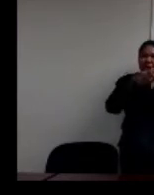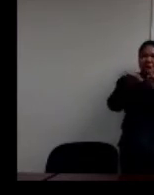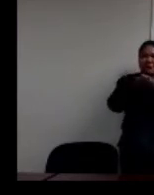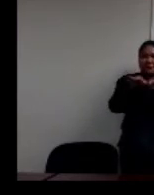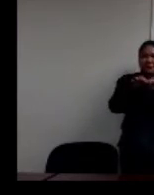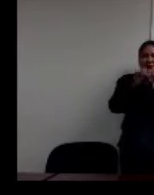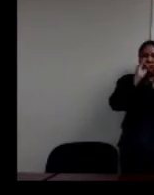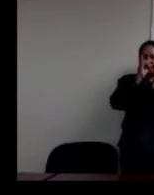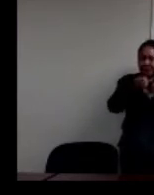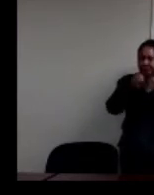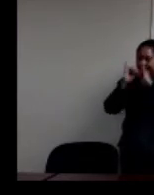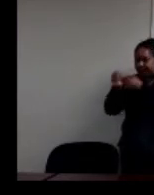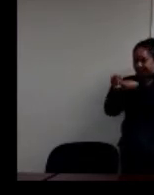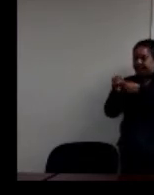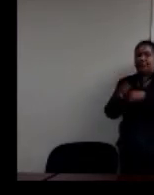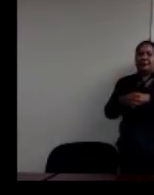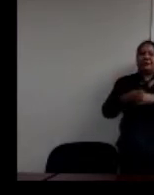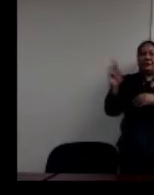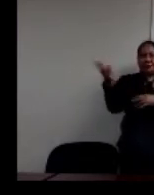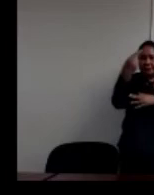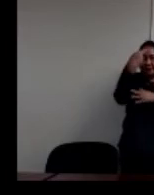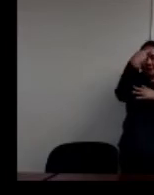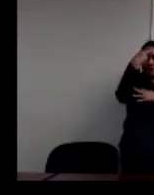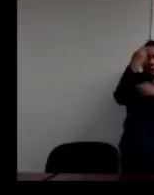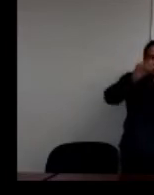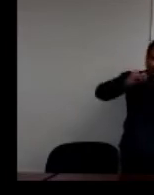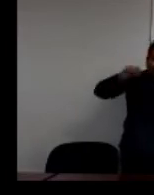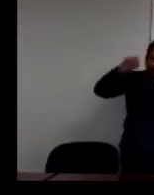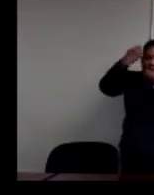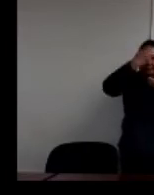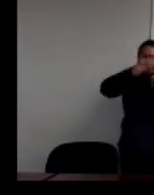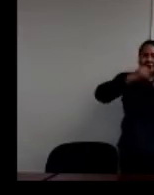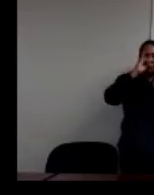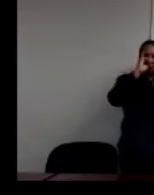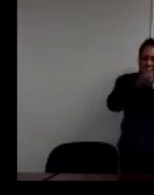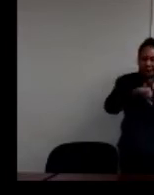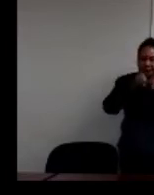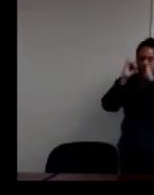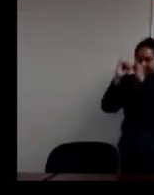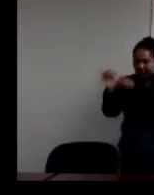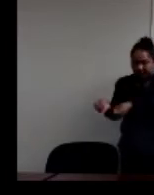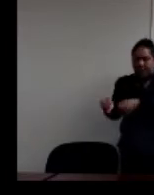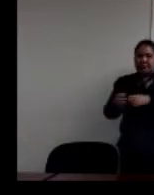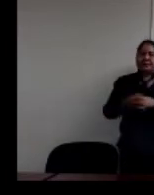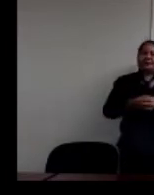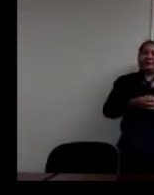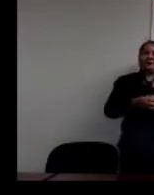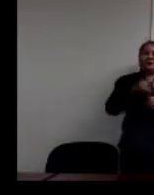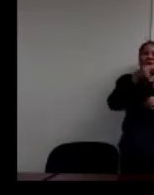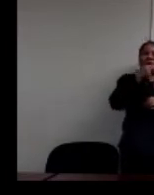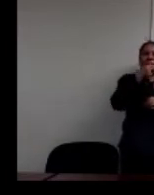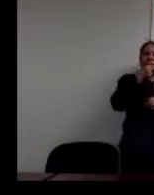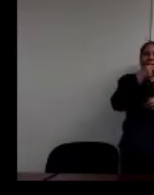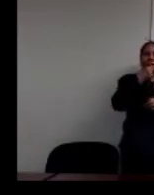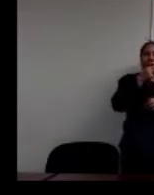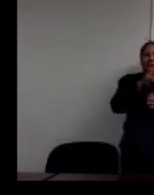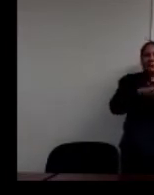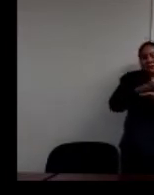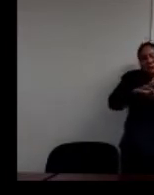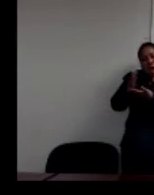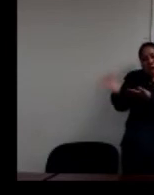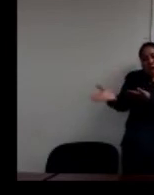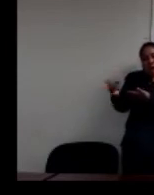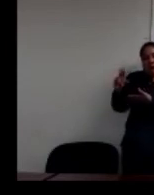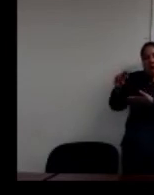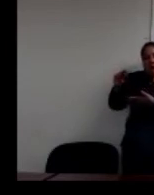manera individual. Recuerden, son evaluados de manera individual. Si al niño enseguida le están dando